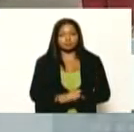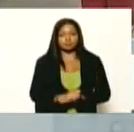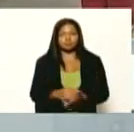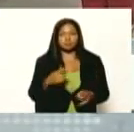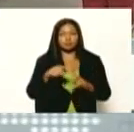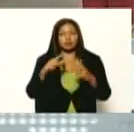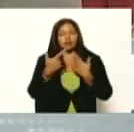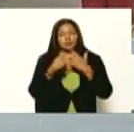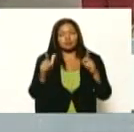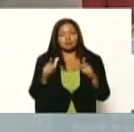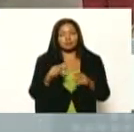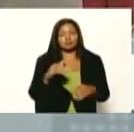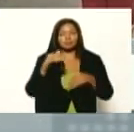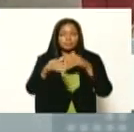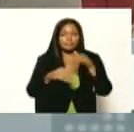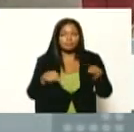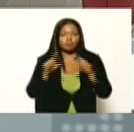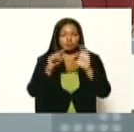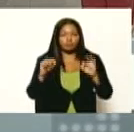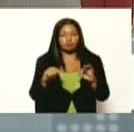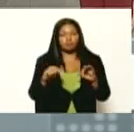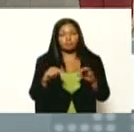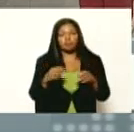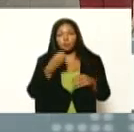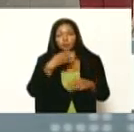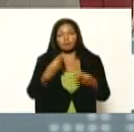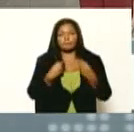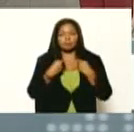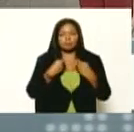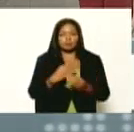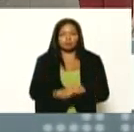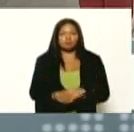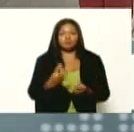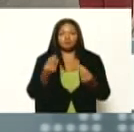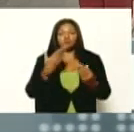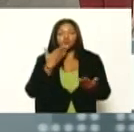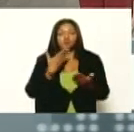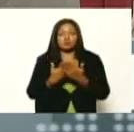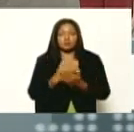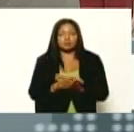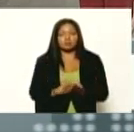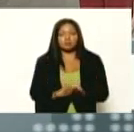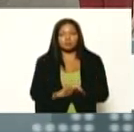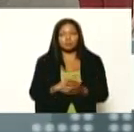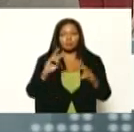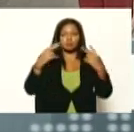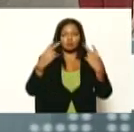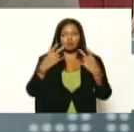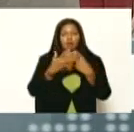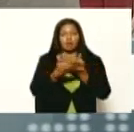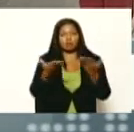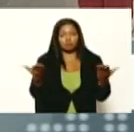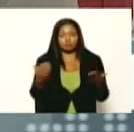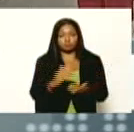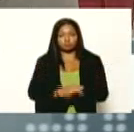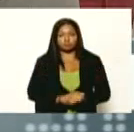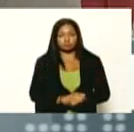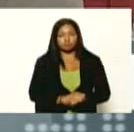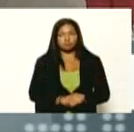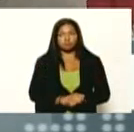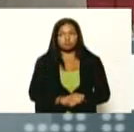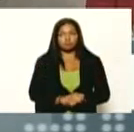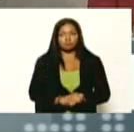la libertad y el paso seguro es el buen vivir, como presidente. Muchas gracias por escucharme y por escucharnos a todos.